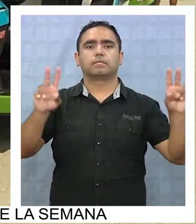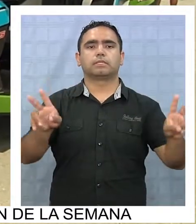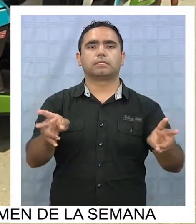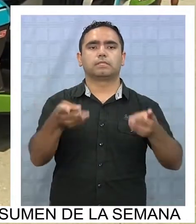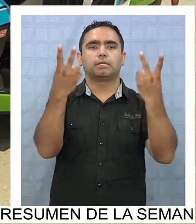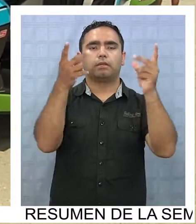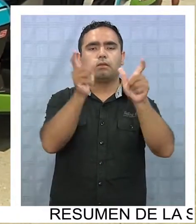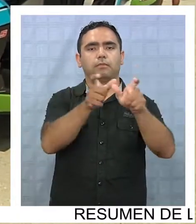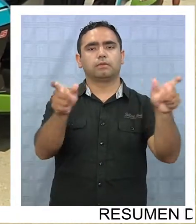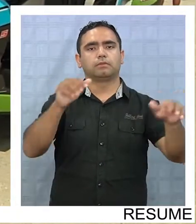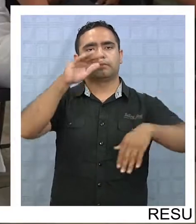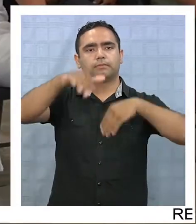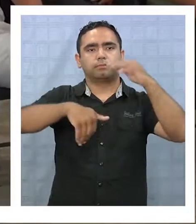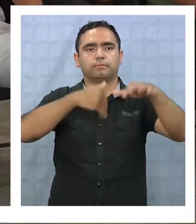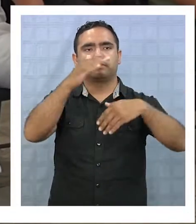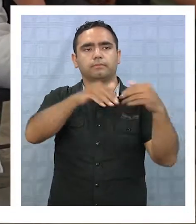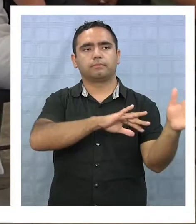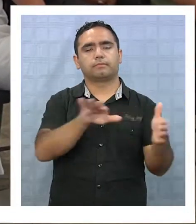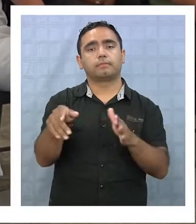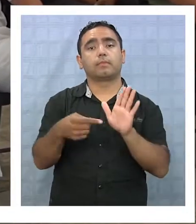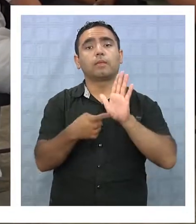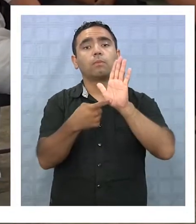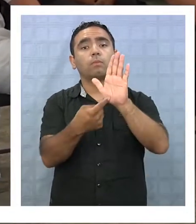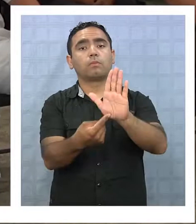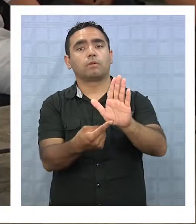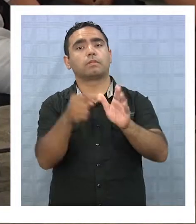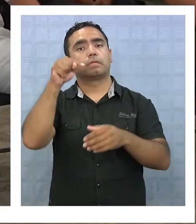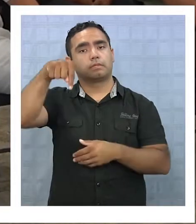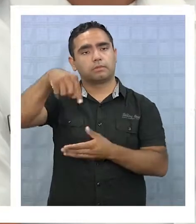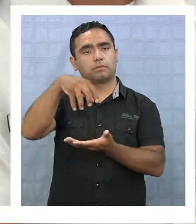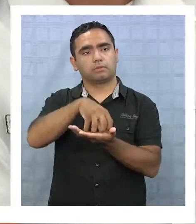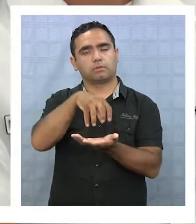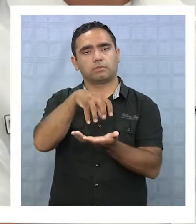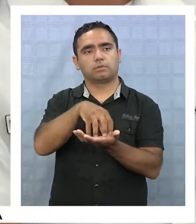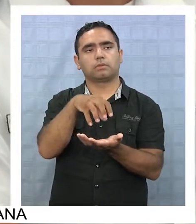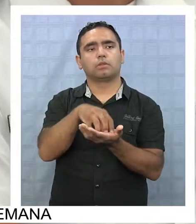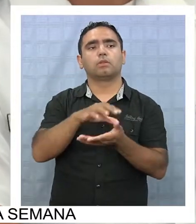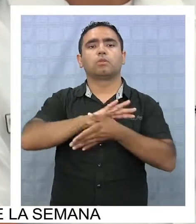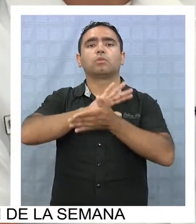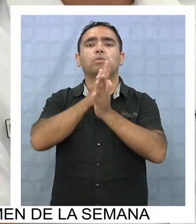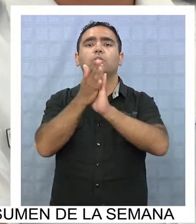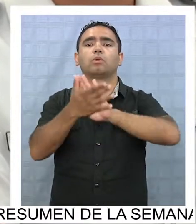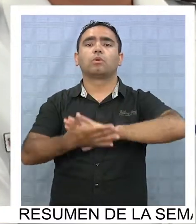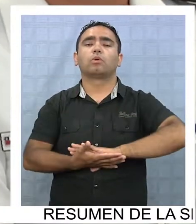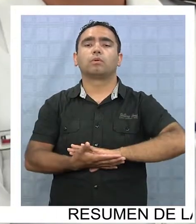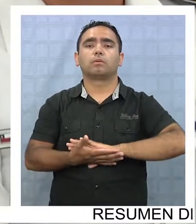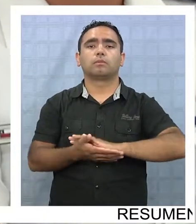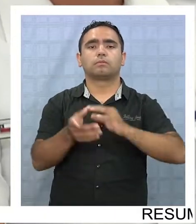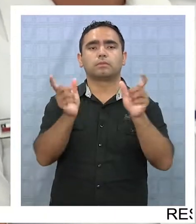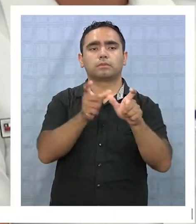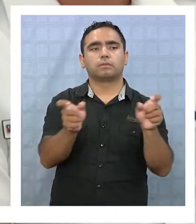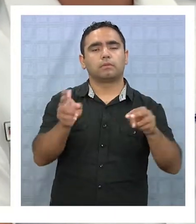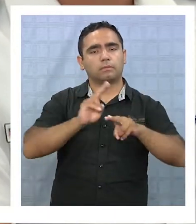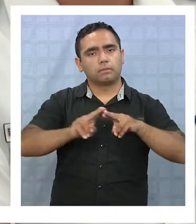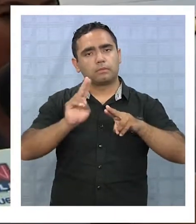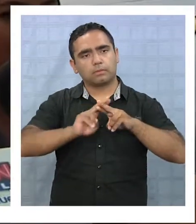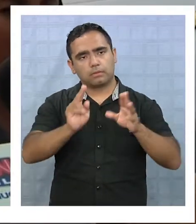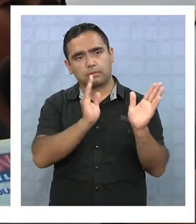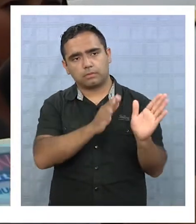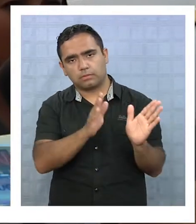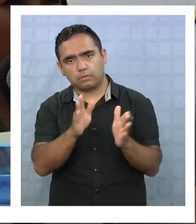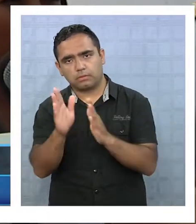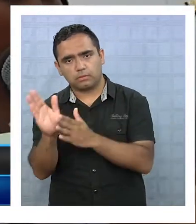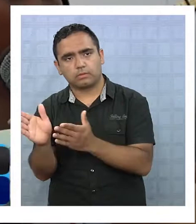de los bañistas. Ha dado muestra que esta ciudad con todos sus entes está muy bien preparada y organizada